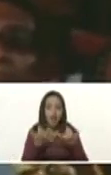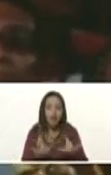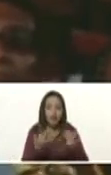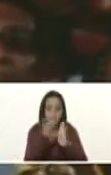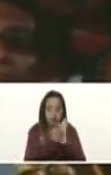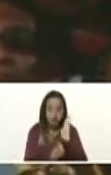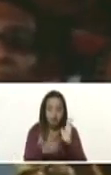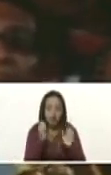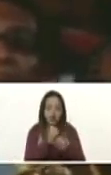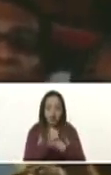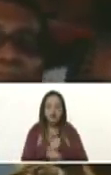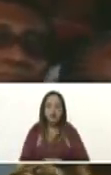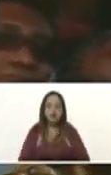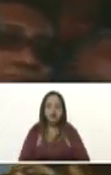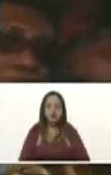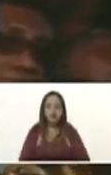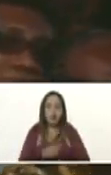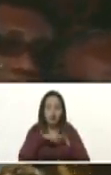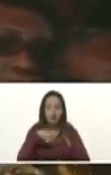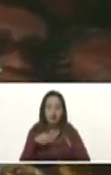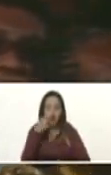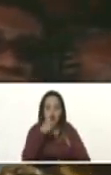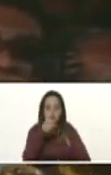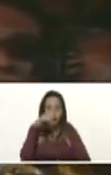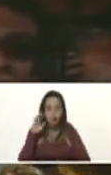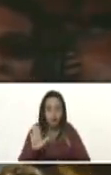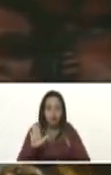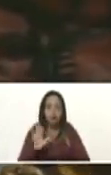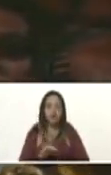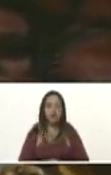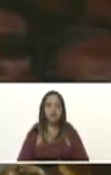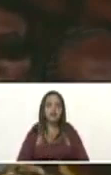declaración. Nos comprometemos